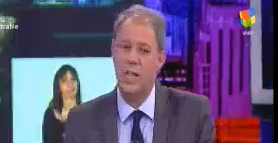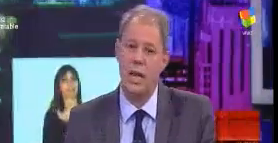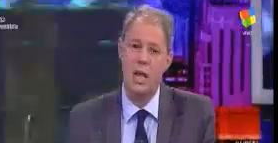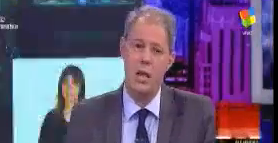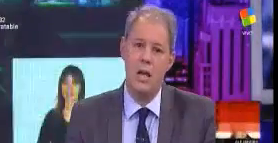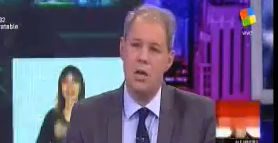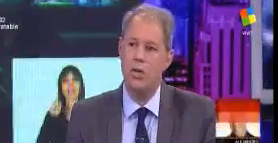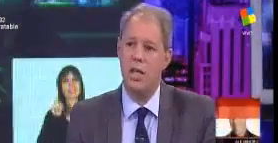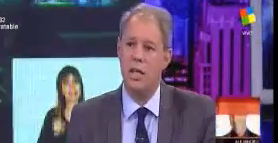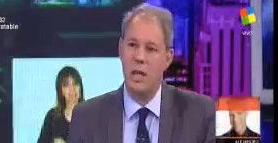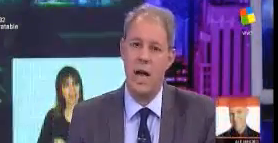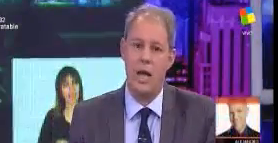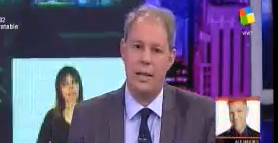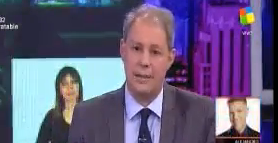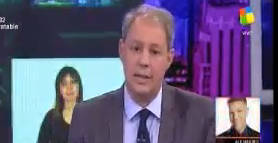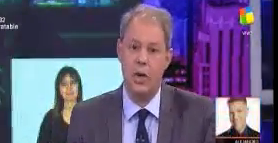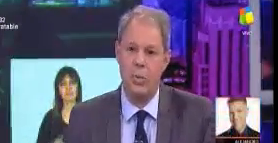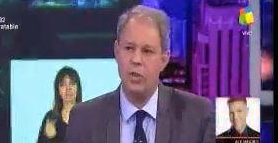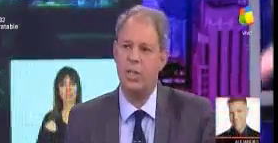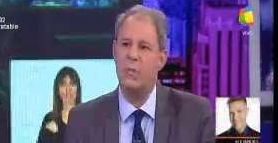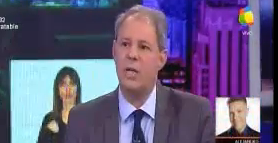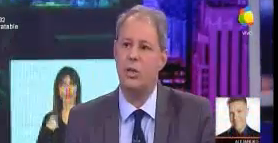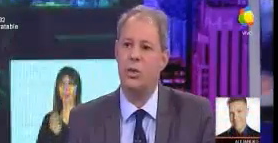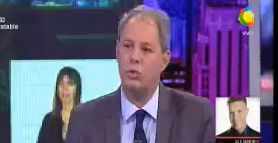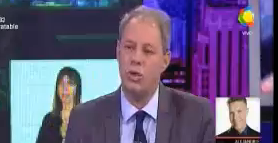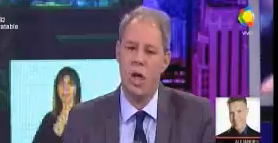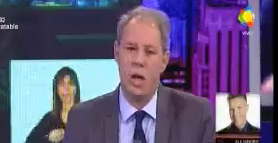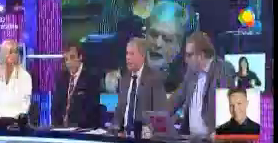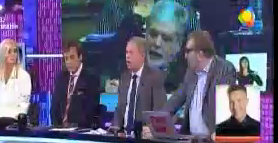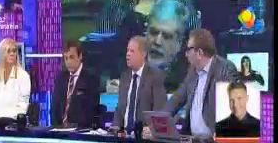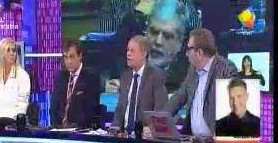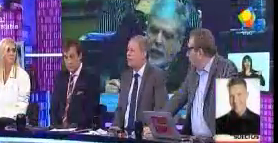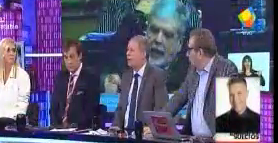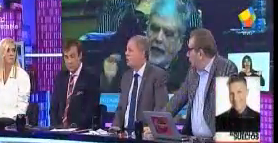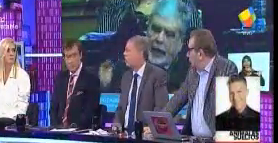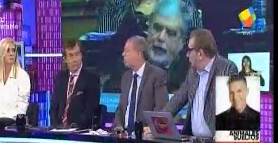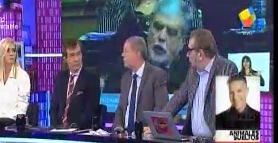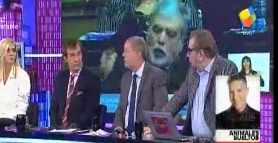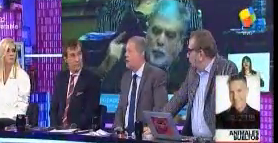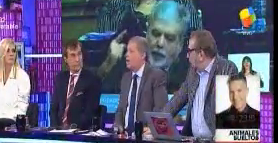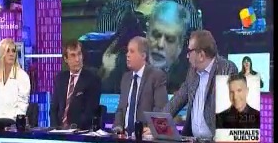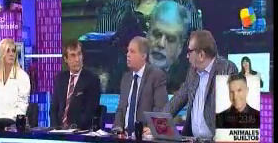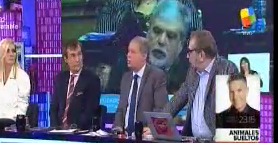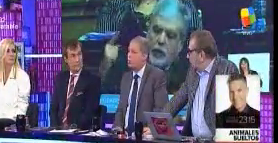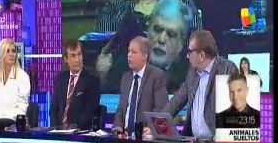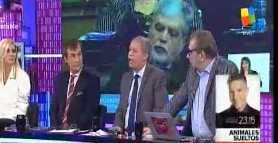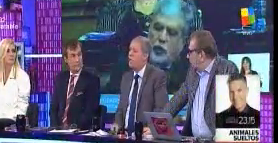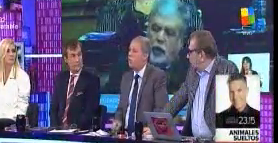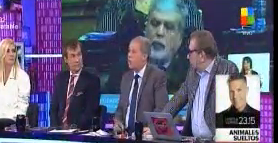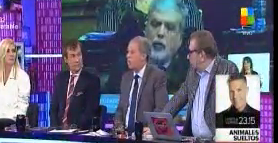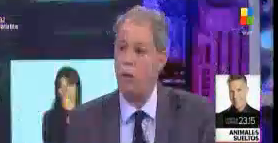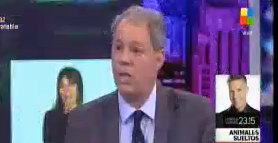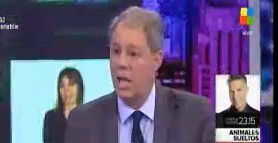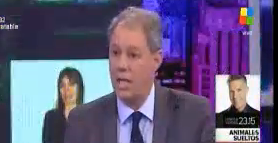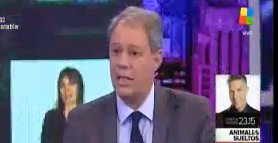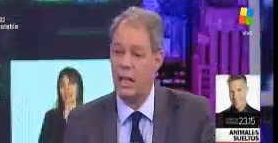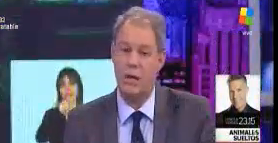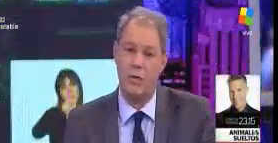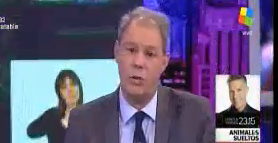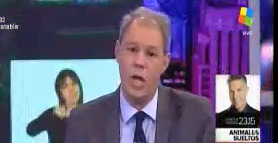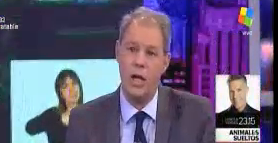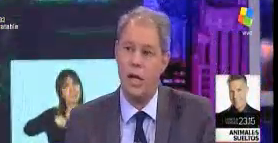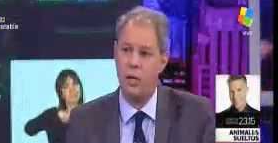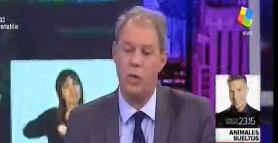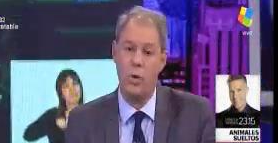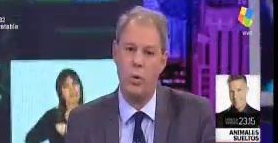problema judicial y hoy tiene ya 5 procesamientos. Hoy se le pidió también la elevación a juicio oral en otra de las causas, la de la